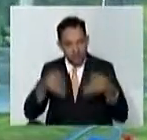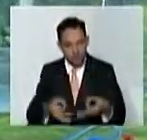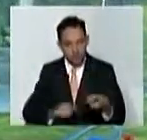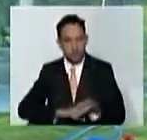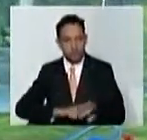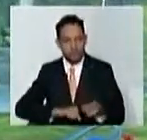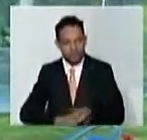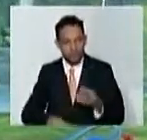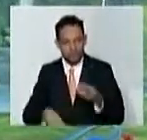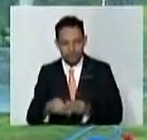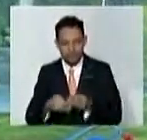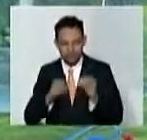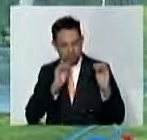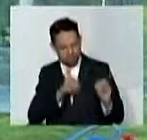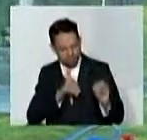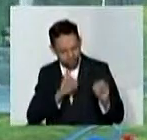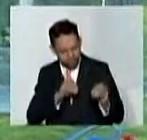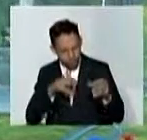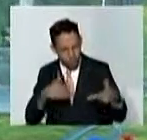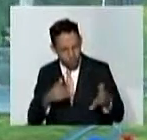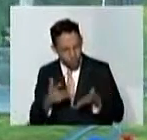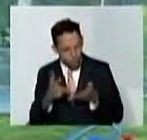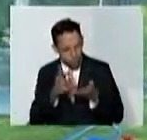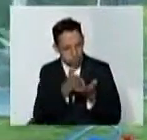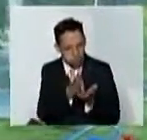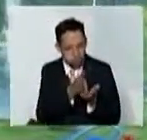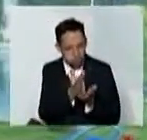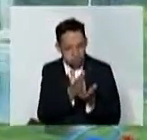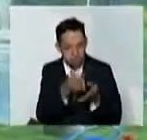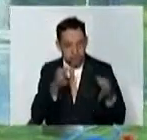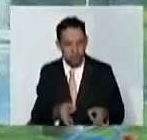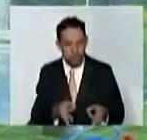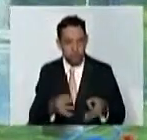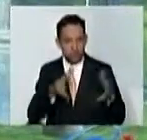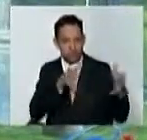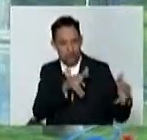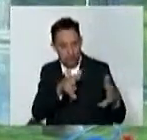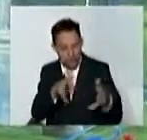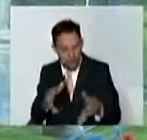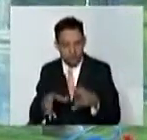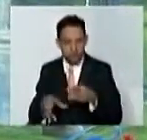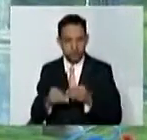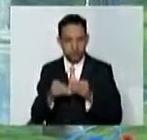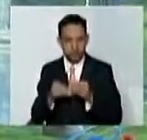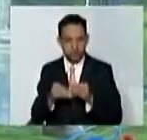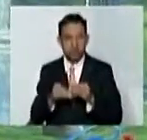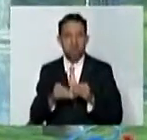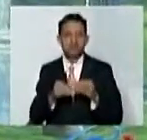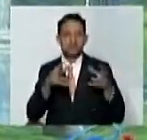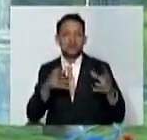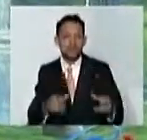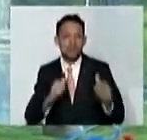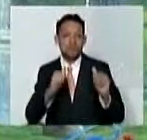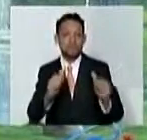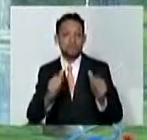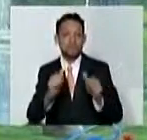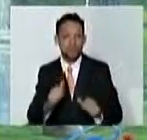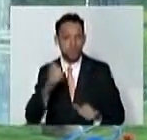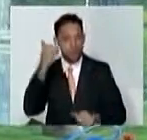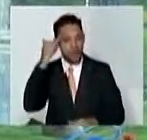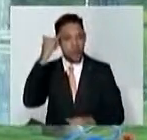se puede direccionar desde la educación. Y queremos que todos ustedes eviten la